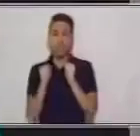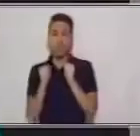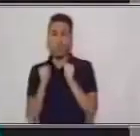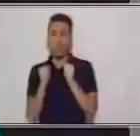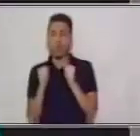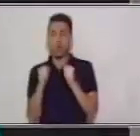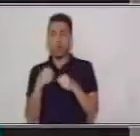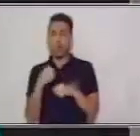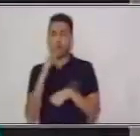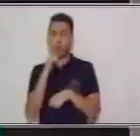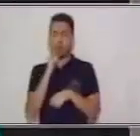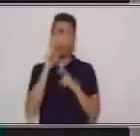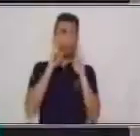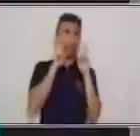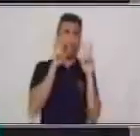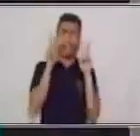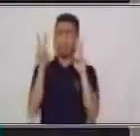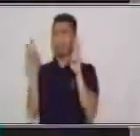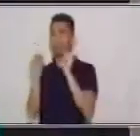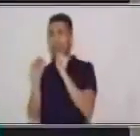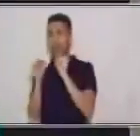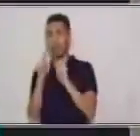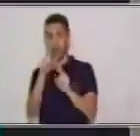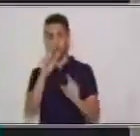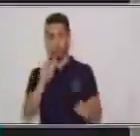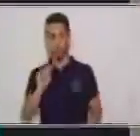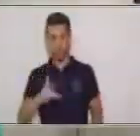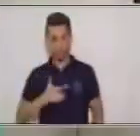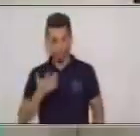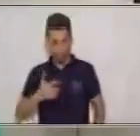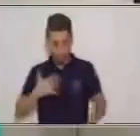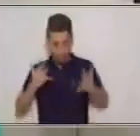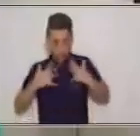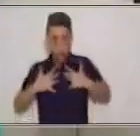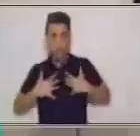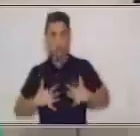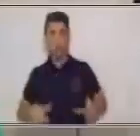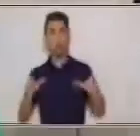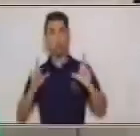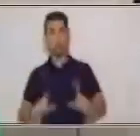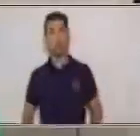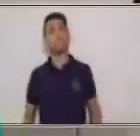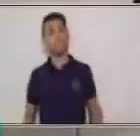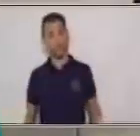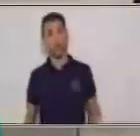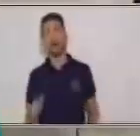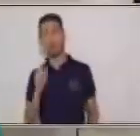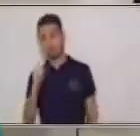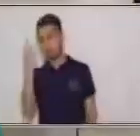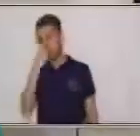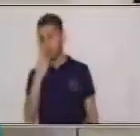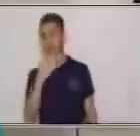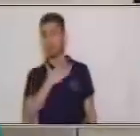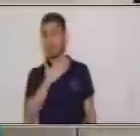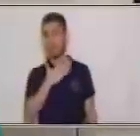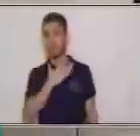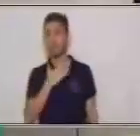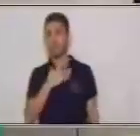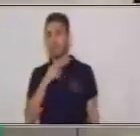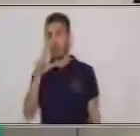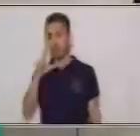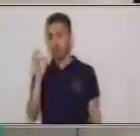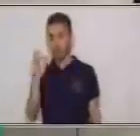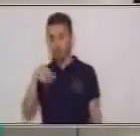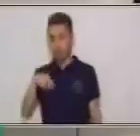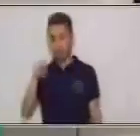el frío no lo puedo ver, pero sí lo puedes percibir en tu cuerpo. Entonces es un sustantivo concreto, porque lo